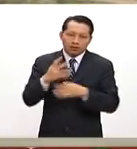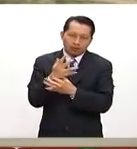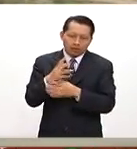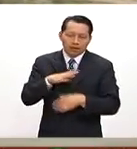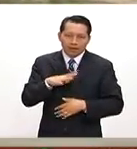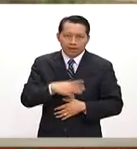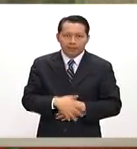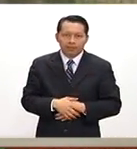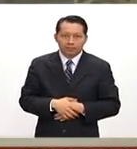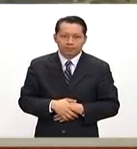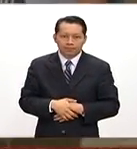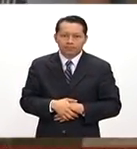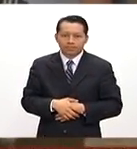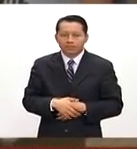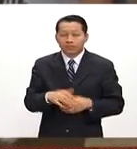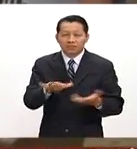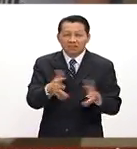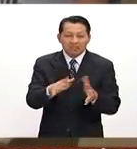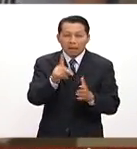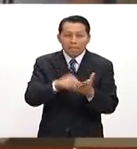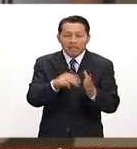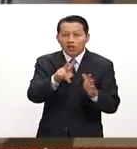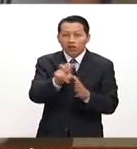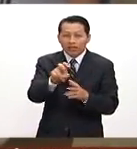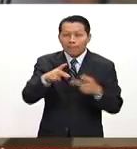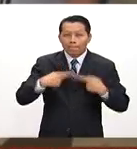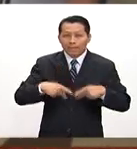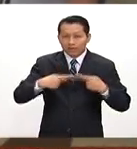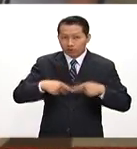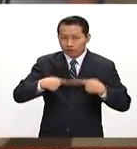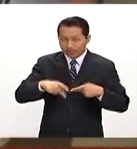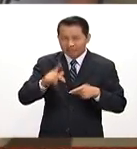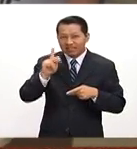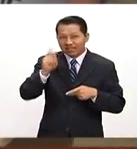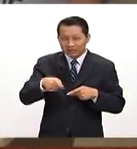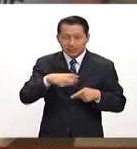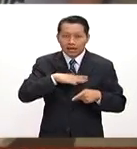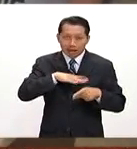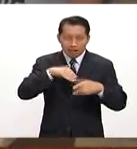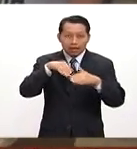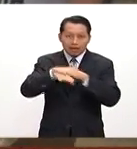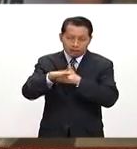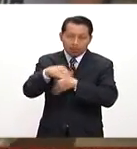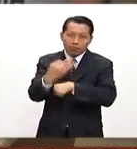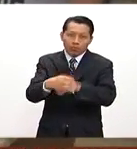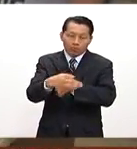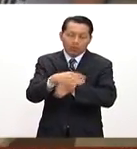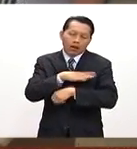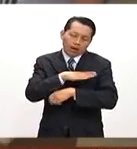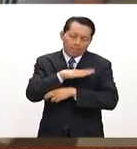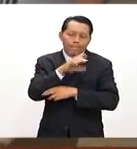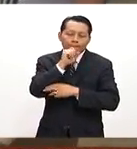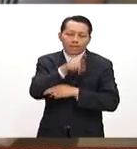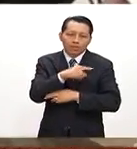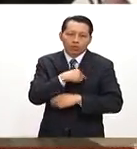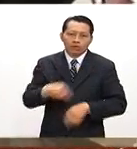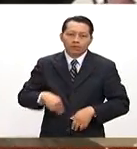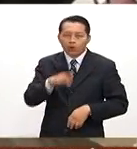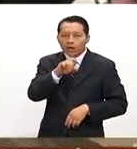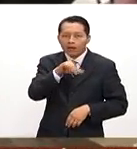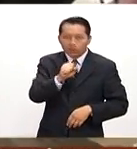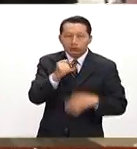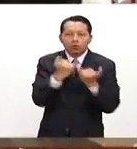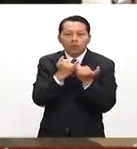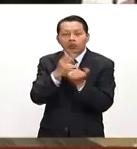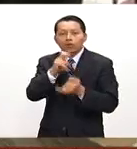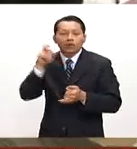Noroeste. Aproximadamente unas 1.200 personas fueron albergadas en el municipio de Los Cabos y a unas 200